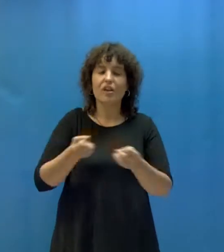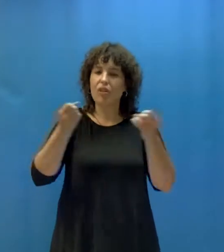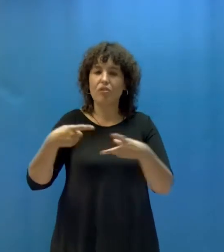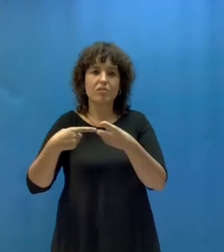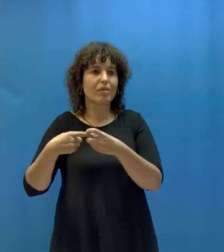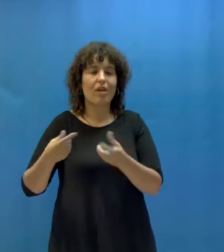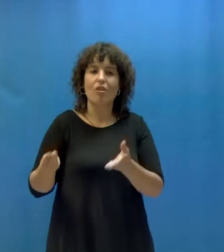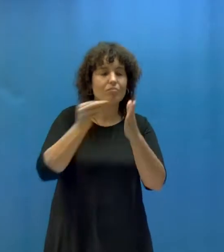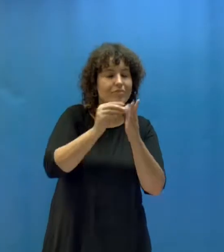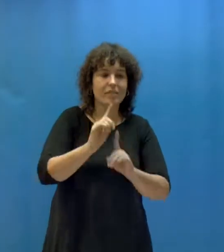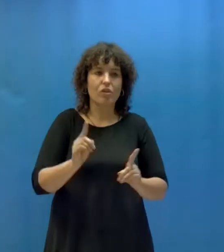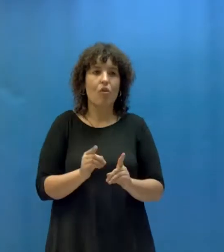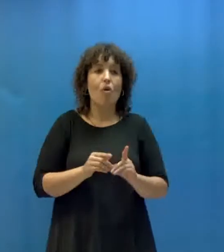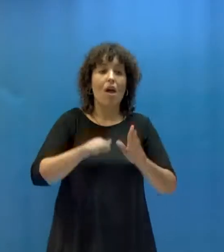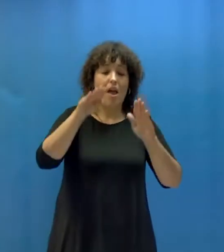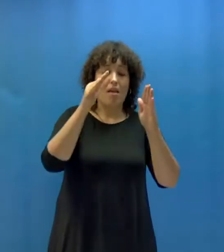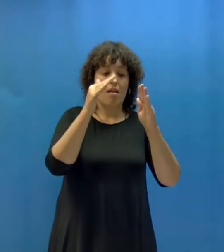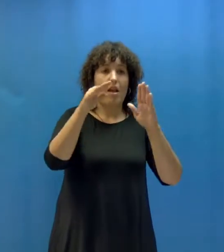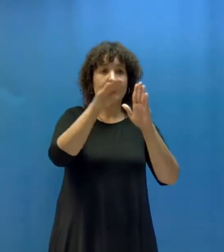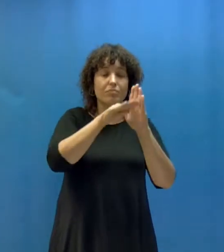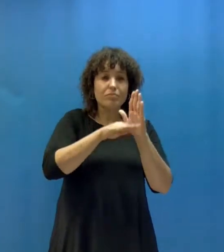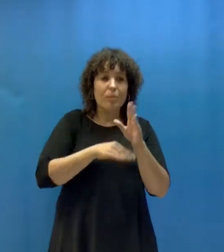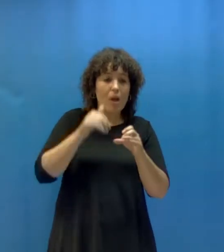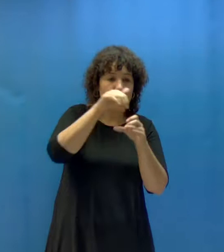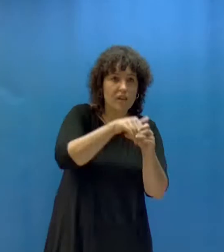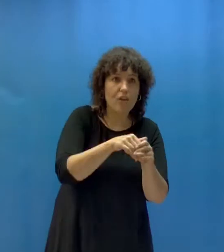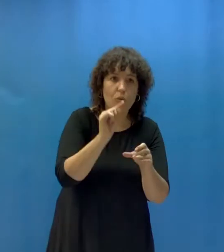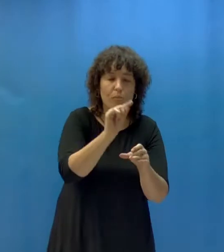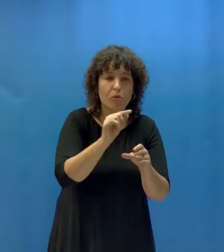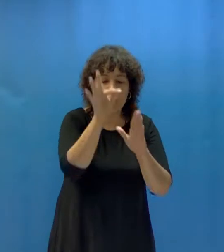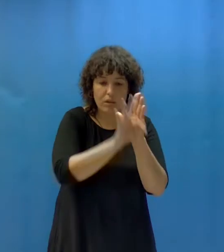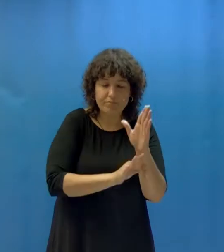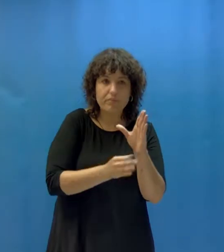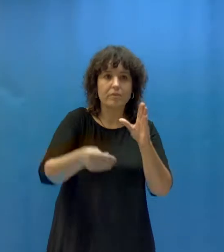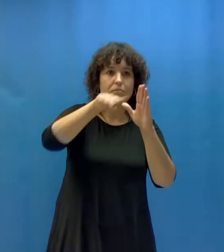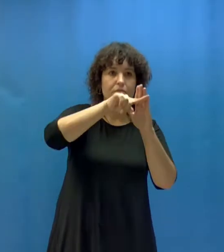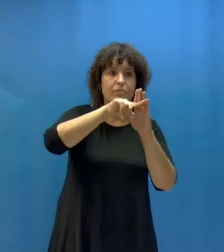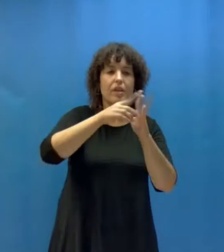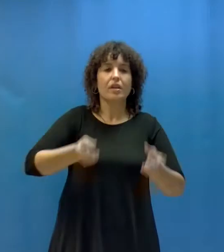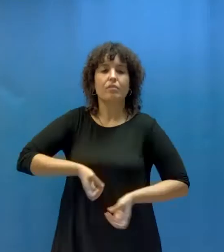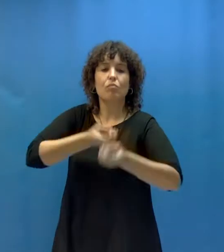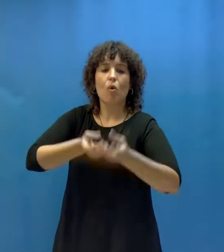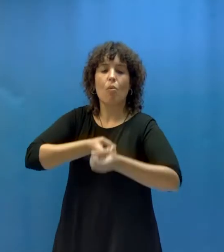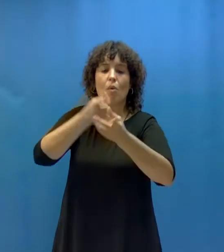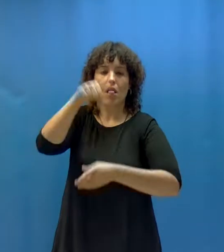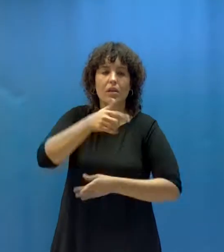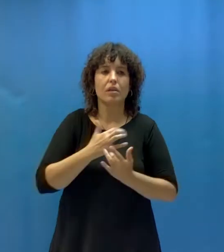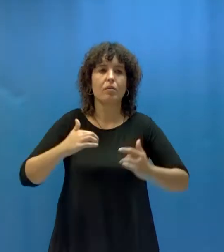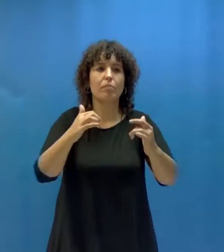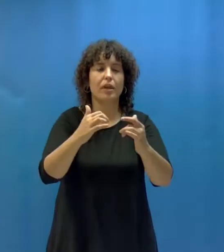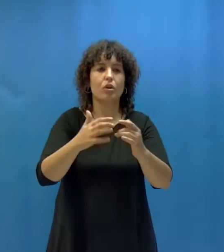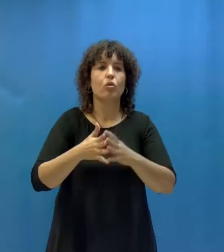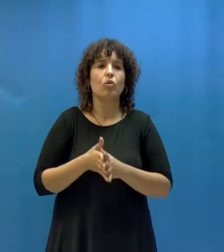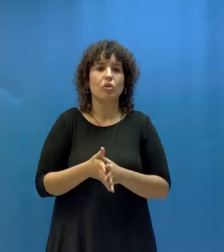Los contenidos de este apartado constituirán un punto independiente del orden del día y se dará cuenta en la correspondiente sesión plenaria. Por todo ello, en cumplimiento